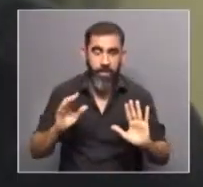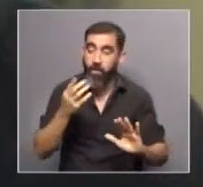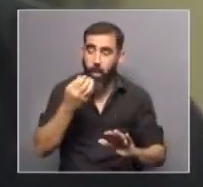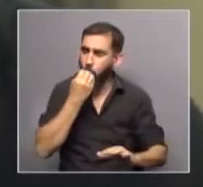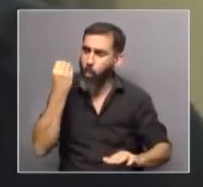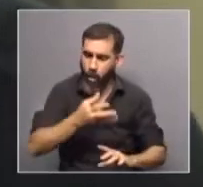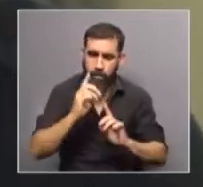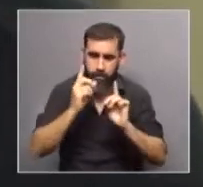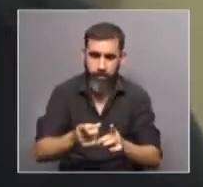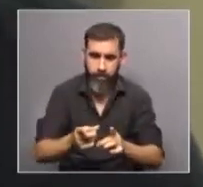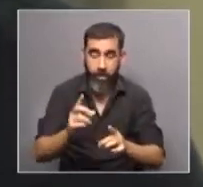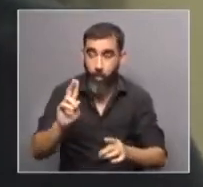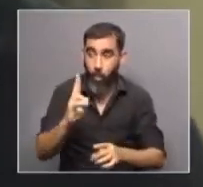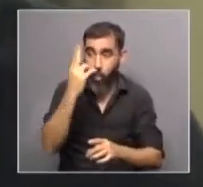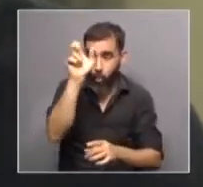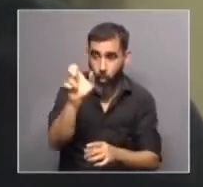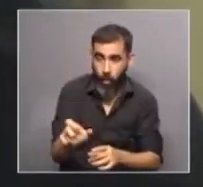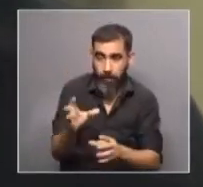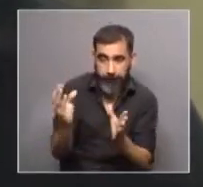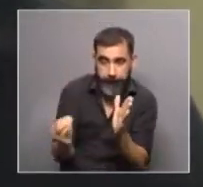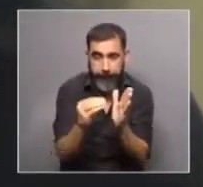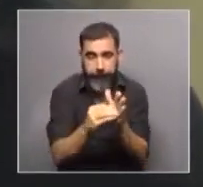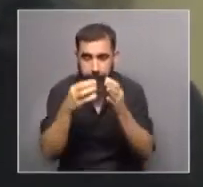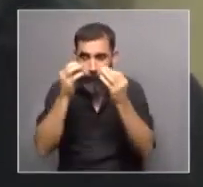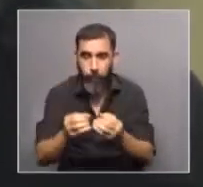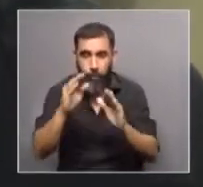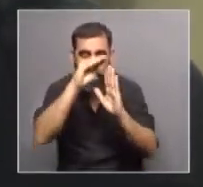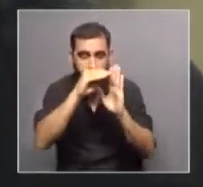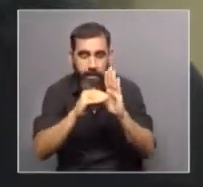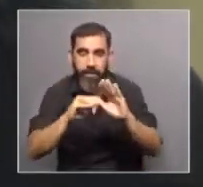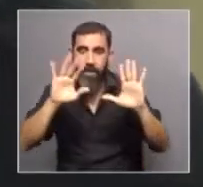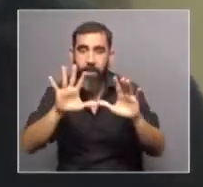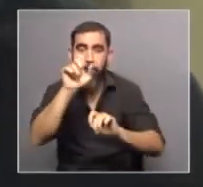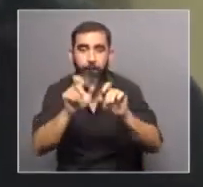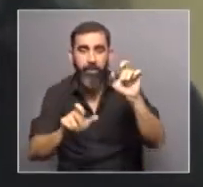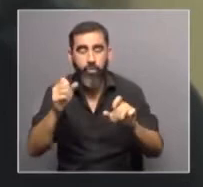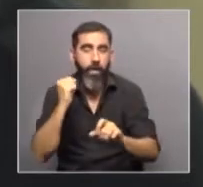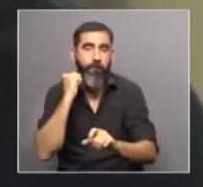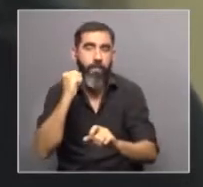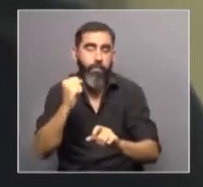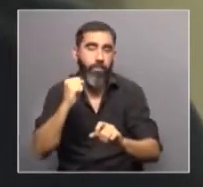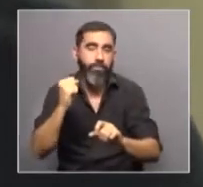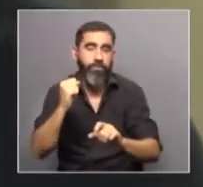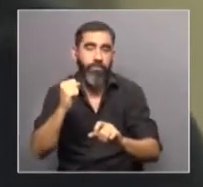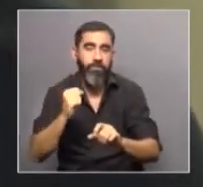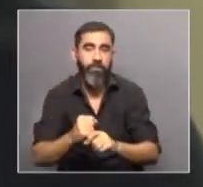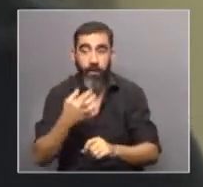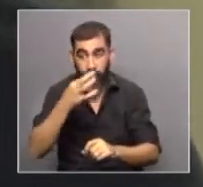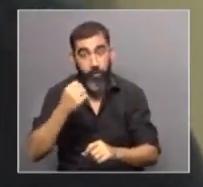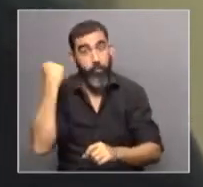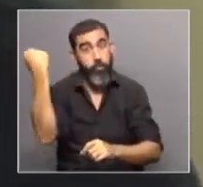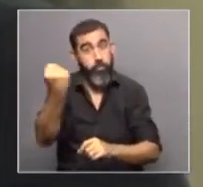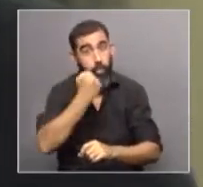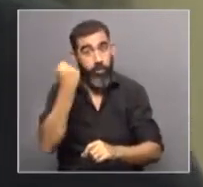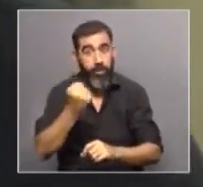bueno que un uruguayito se cole en esa lista de personalidades tan